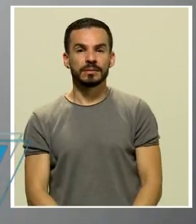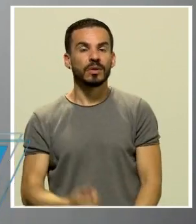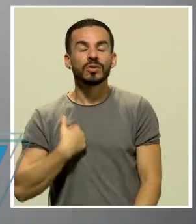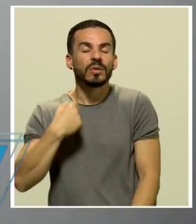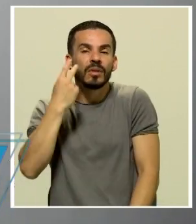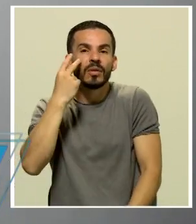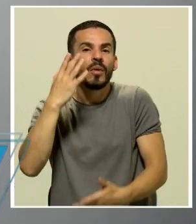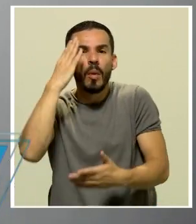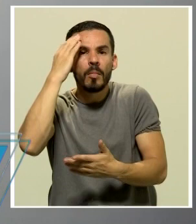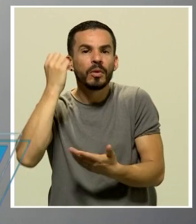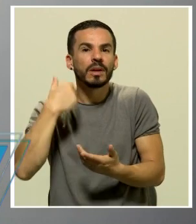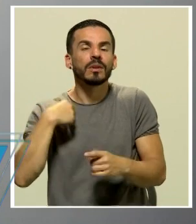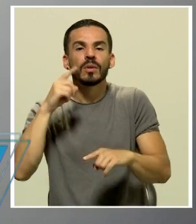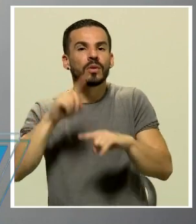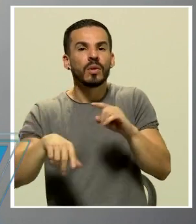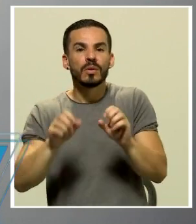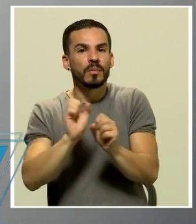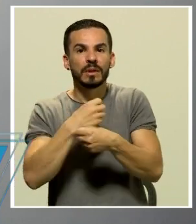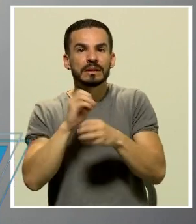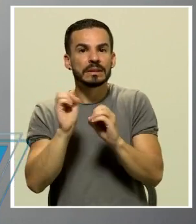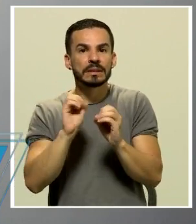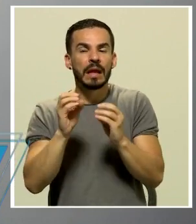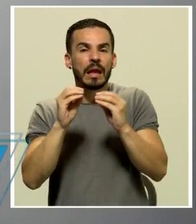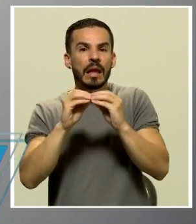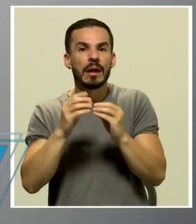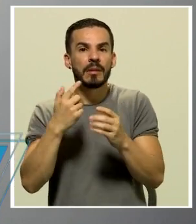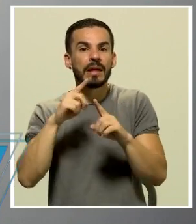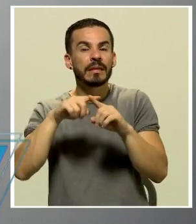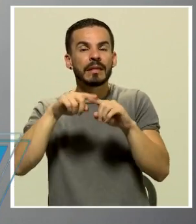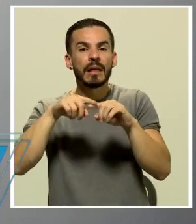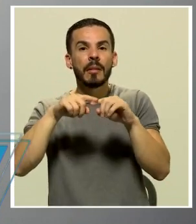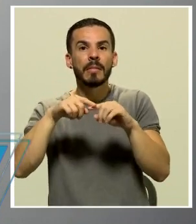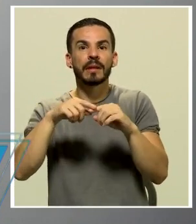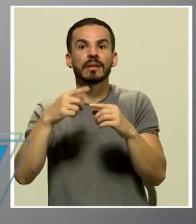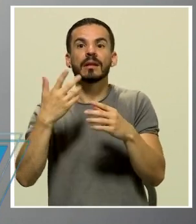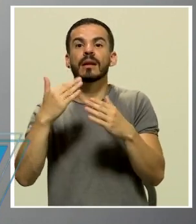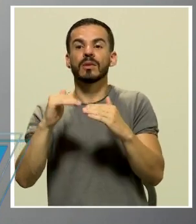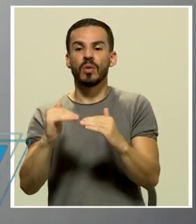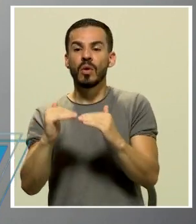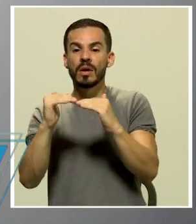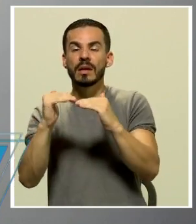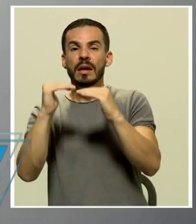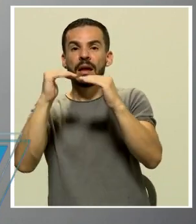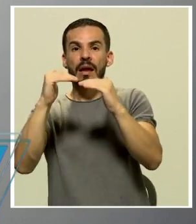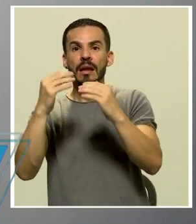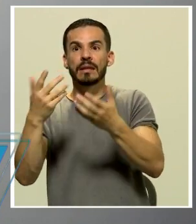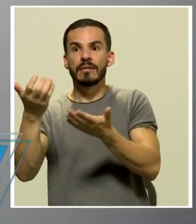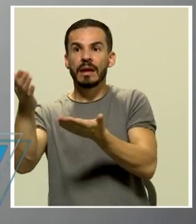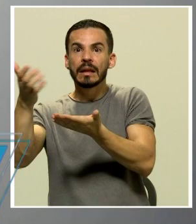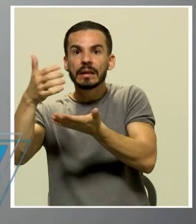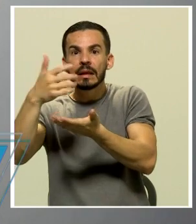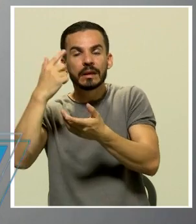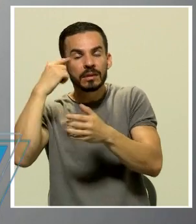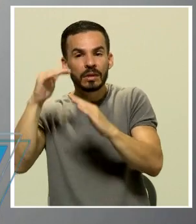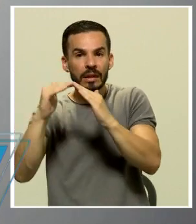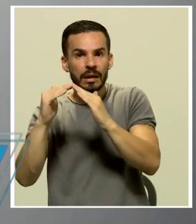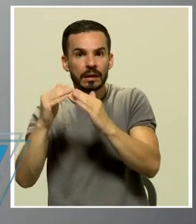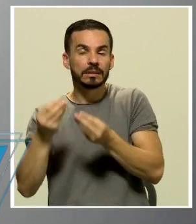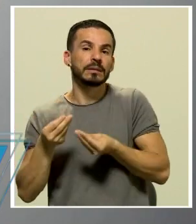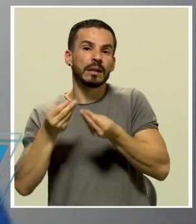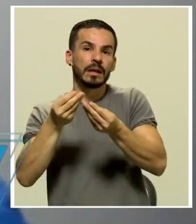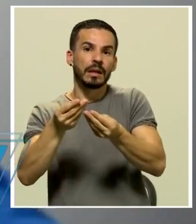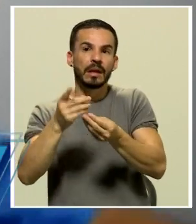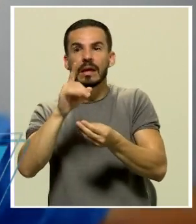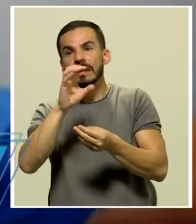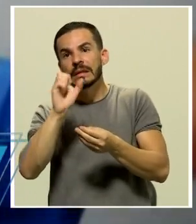veo por qué no se puede hacer nada más según el quintil de ingresos del hogar, se le otorga